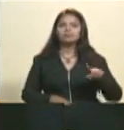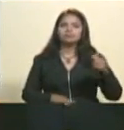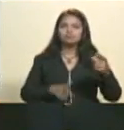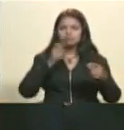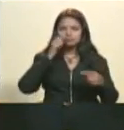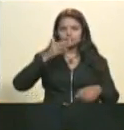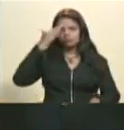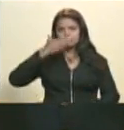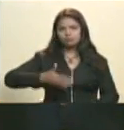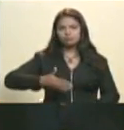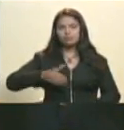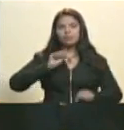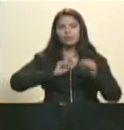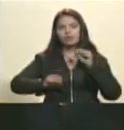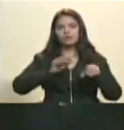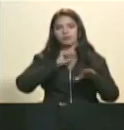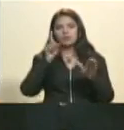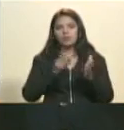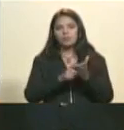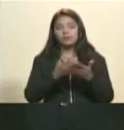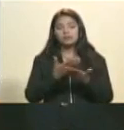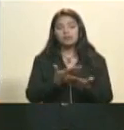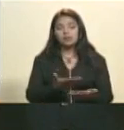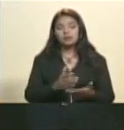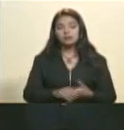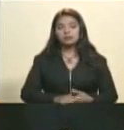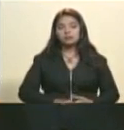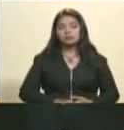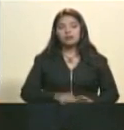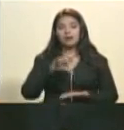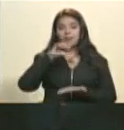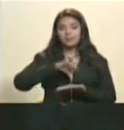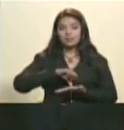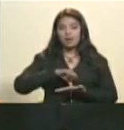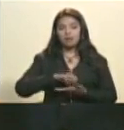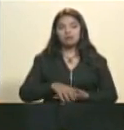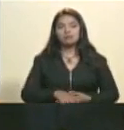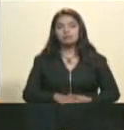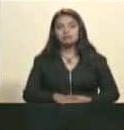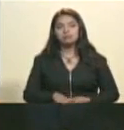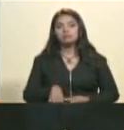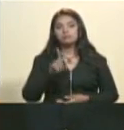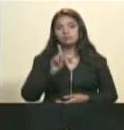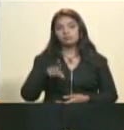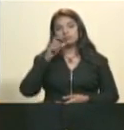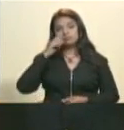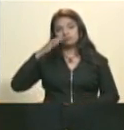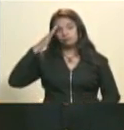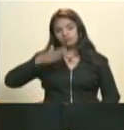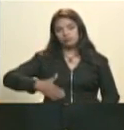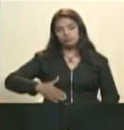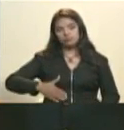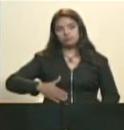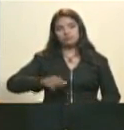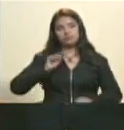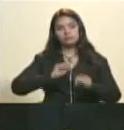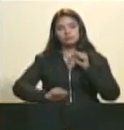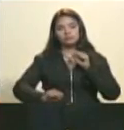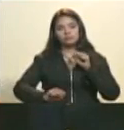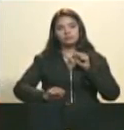de la Región Estratégica de Defensa Integral Capital y el señor Mayor General, Comandante de la